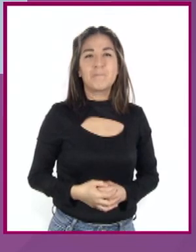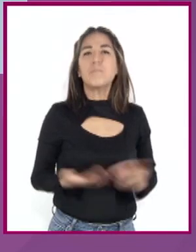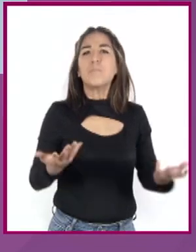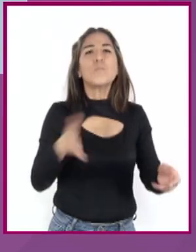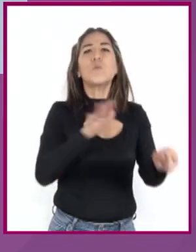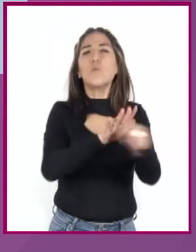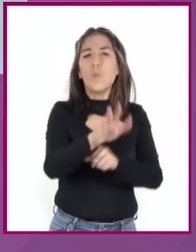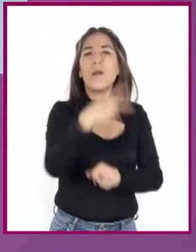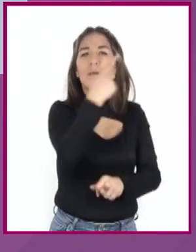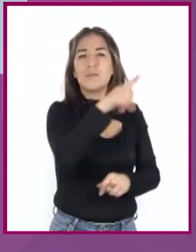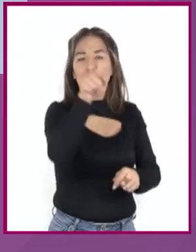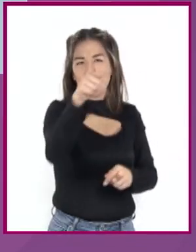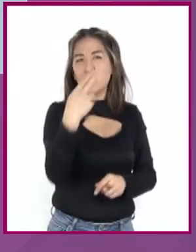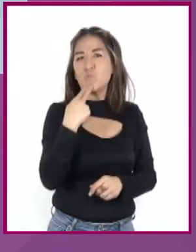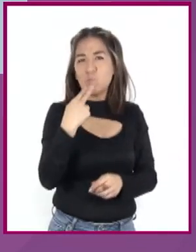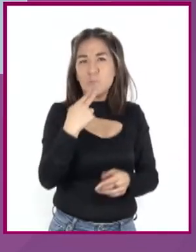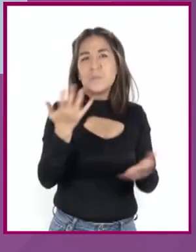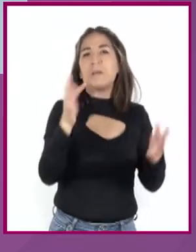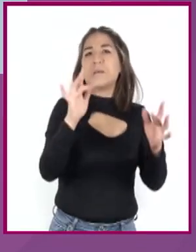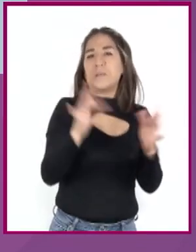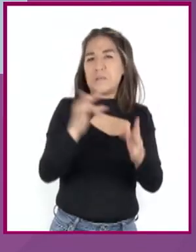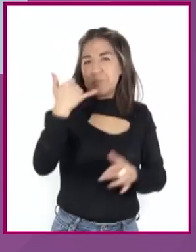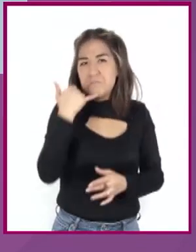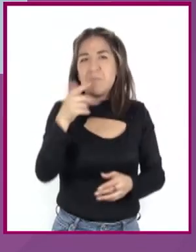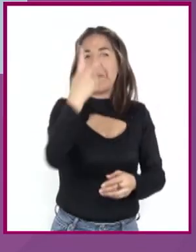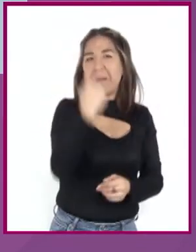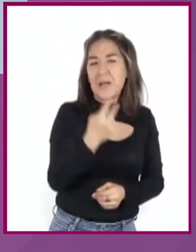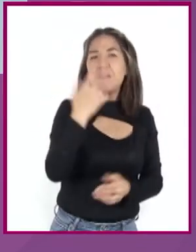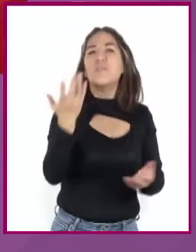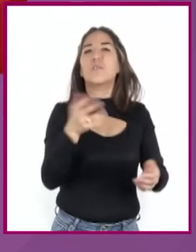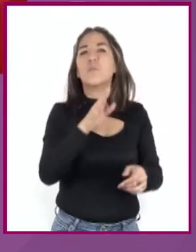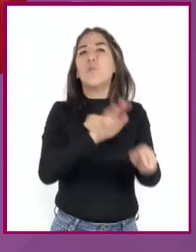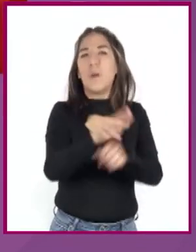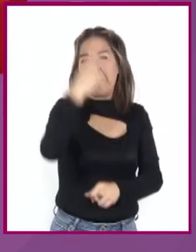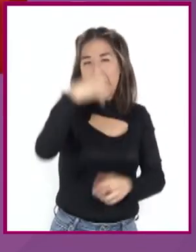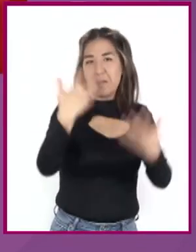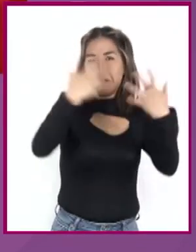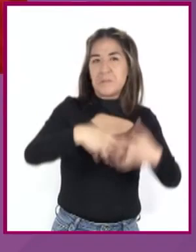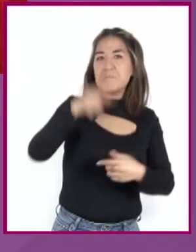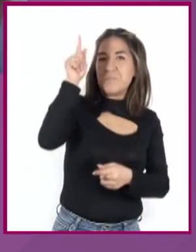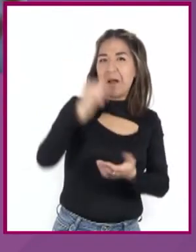¿Cuáles de los aparatos que utilizas requieren de los satélites para funcionar?